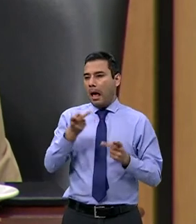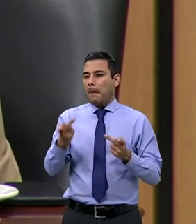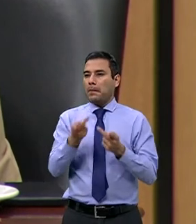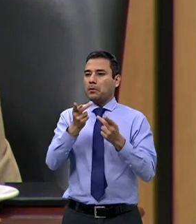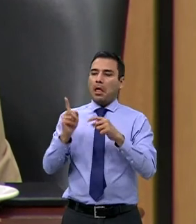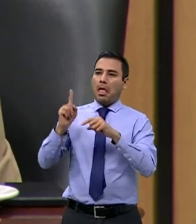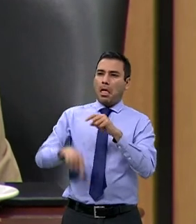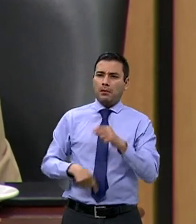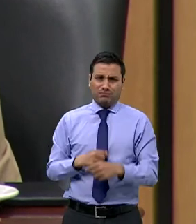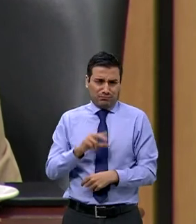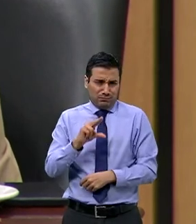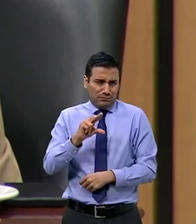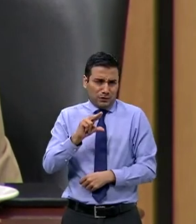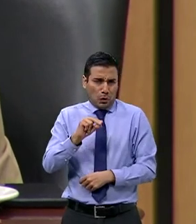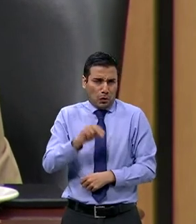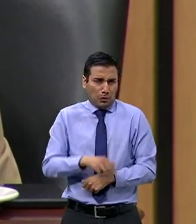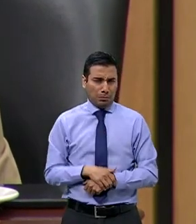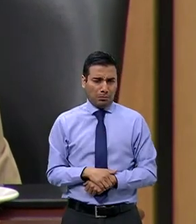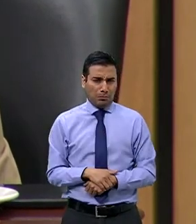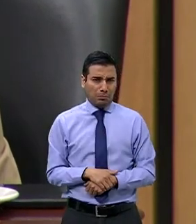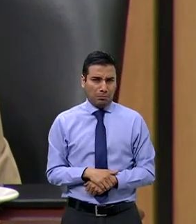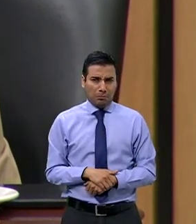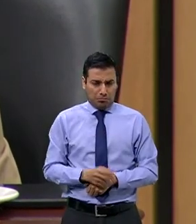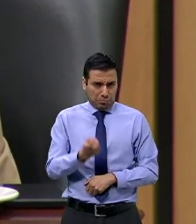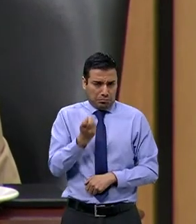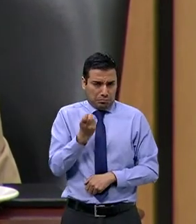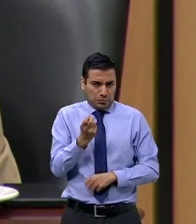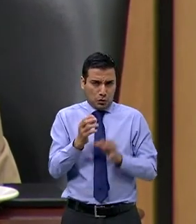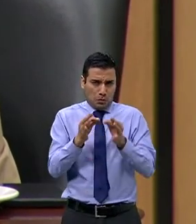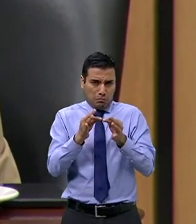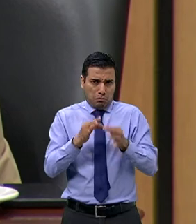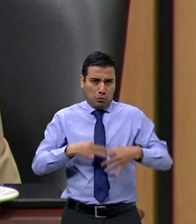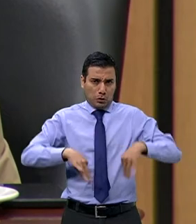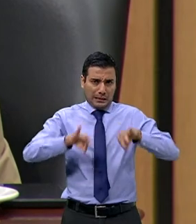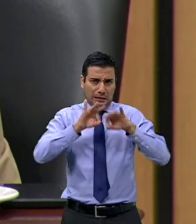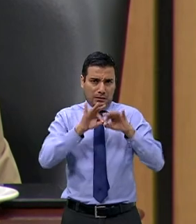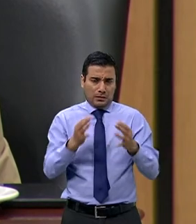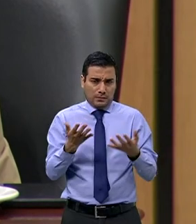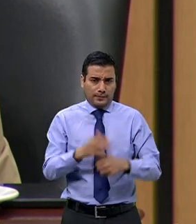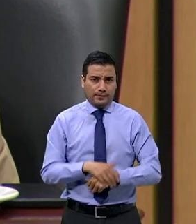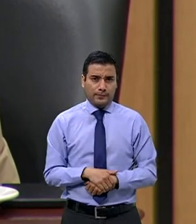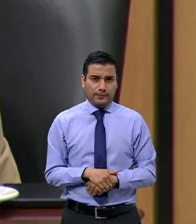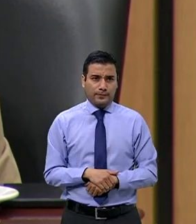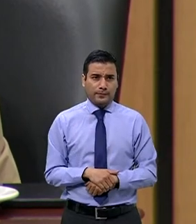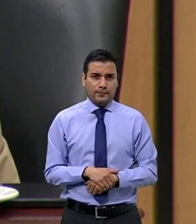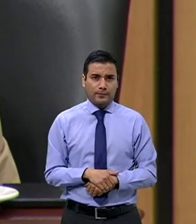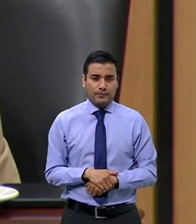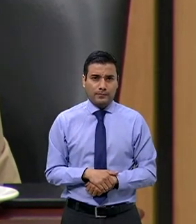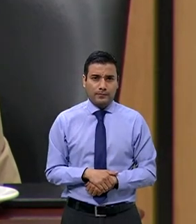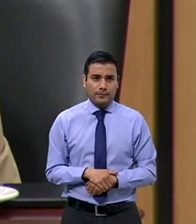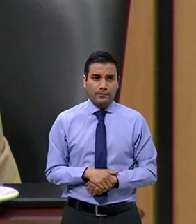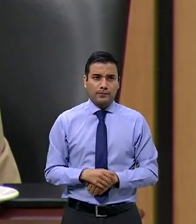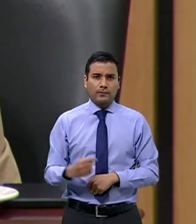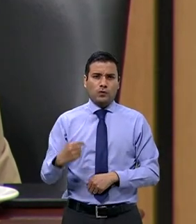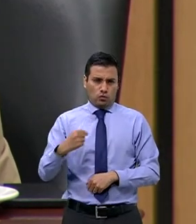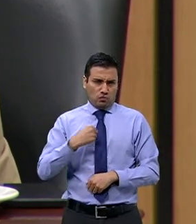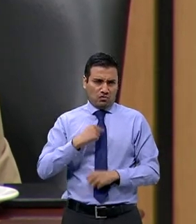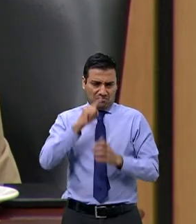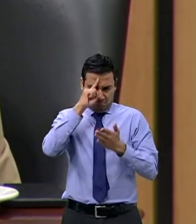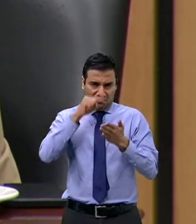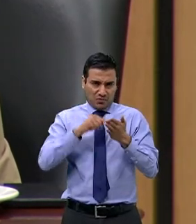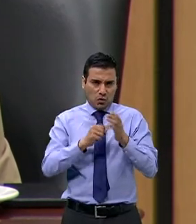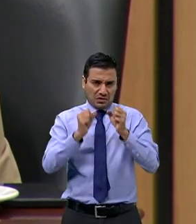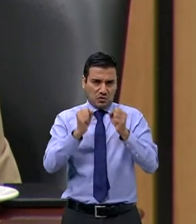es la consulta popular porque si alguien tiene para demostrar que cree en estos mecanismos es movimiento